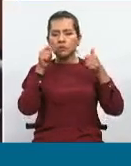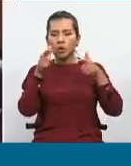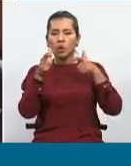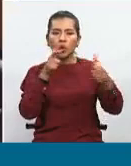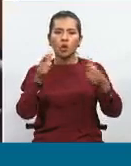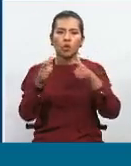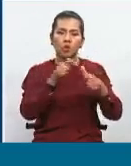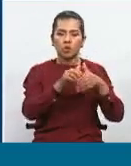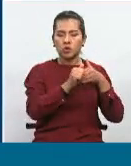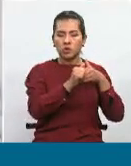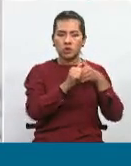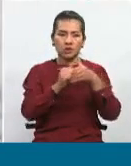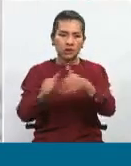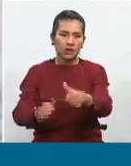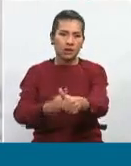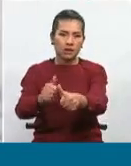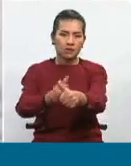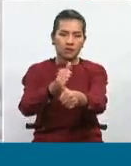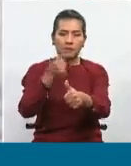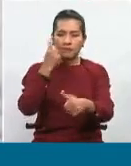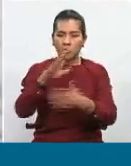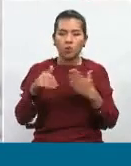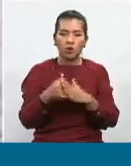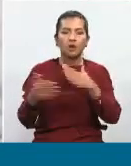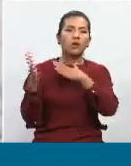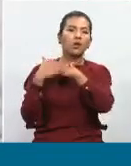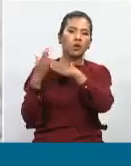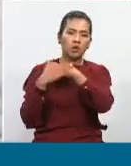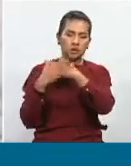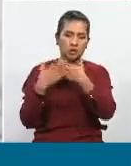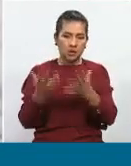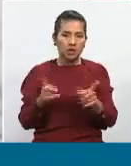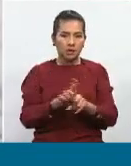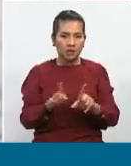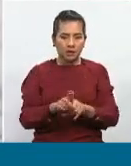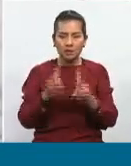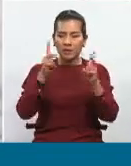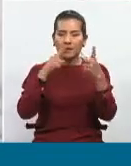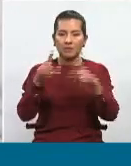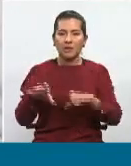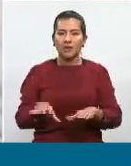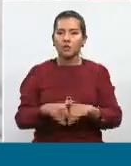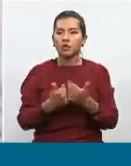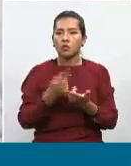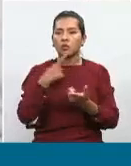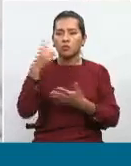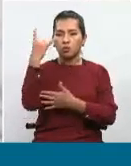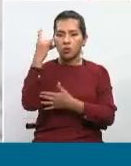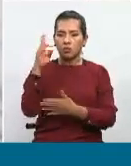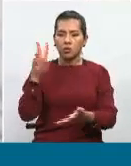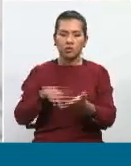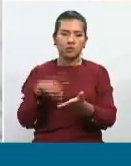un informe en conclusiones con sus recomendaciones sobre los hechos que ocurrieron en Bolivia el